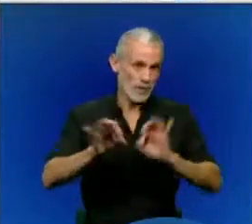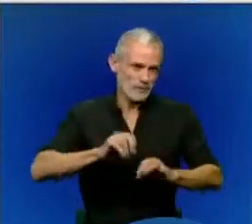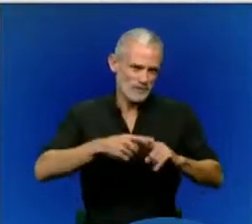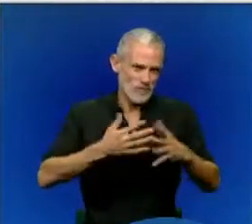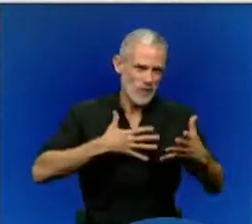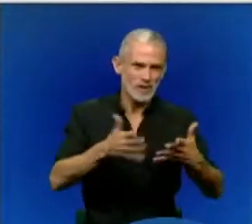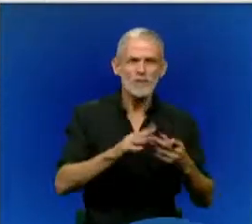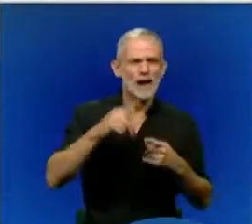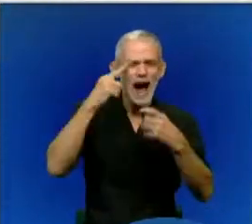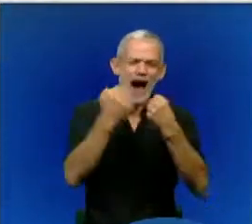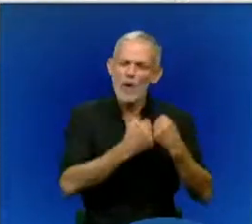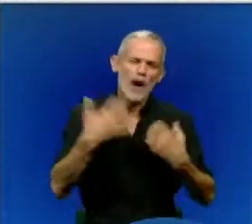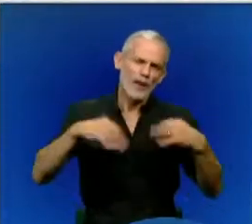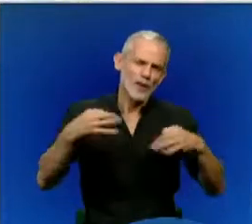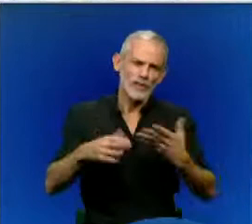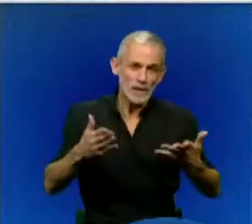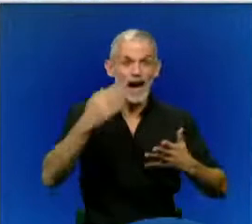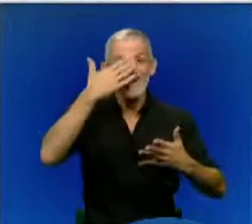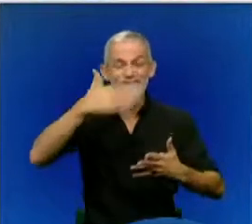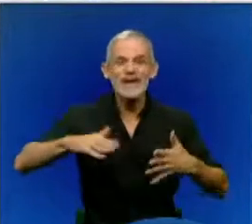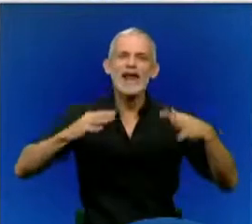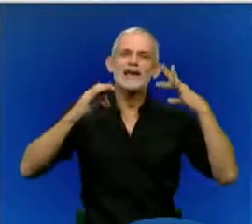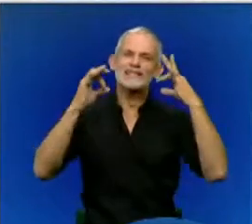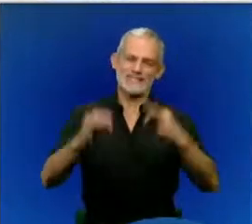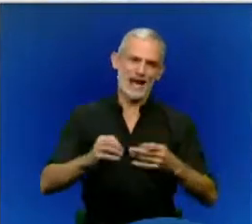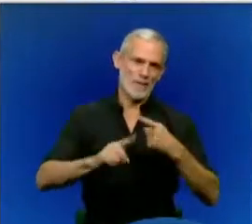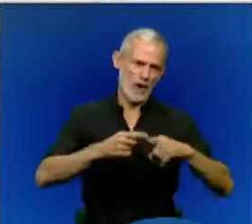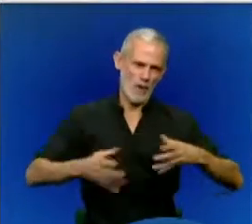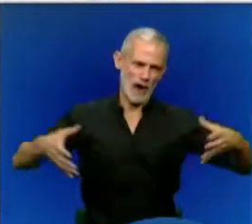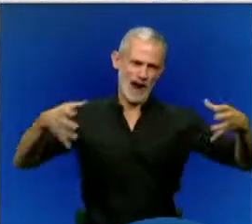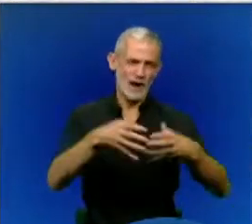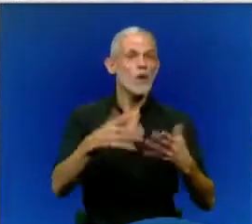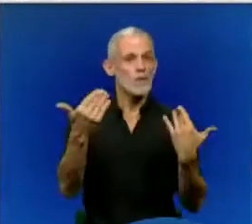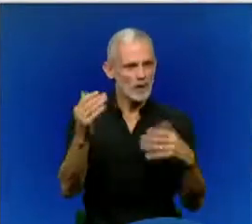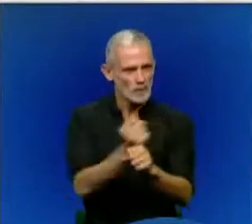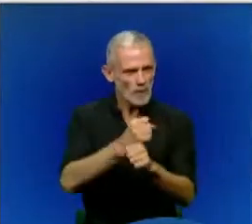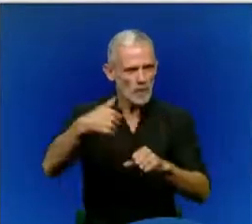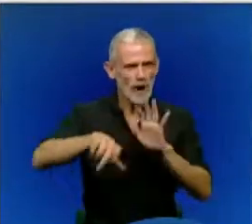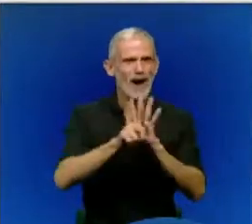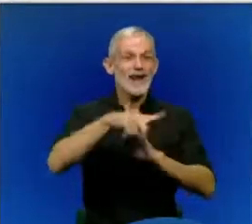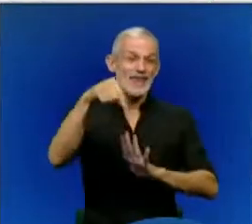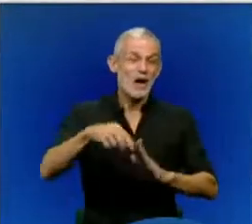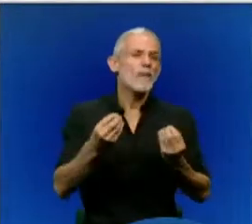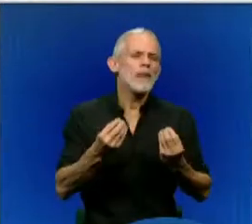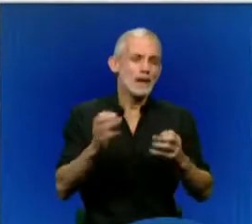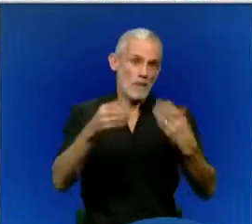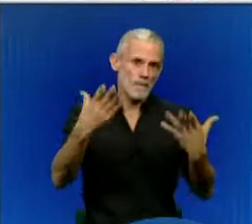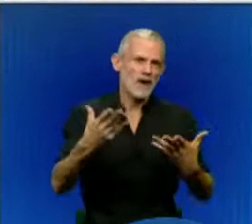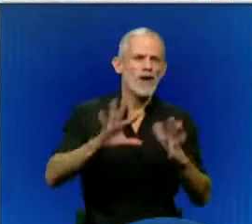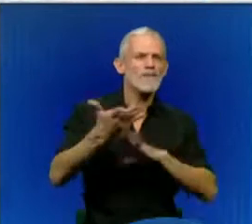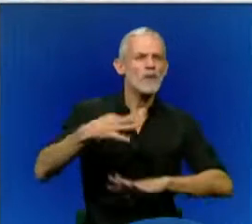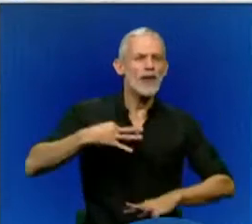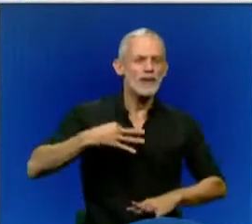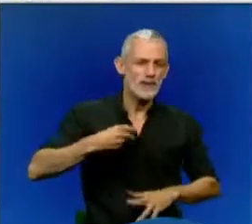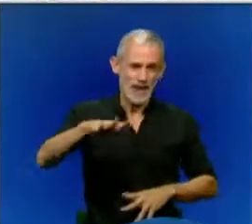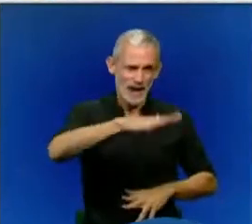de generar un consenso al que finalmente arribamos y estamos hoy pudiendo sancionar esta norma para mejorar las condiciones de vida de